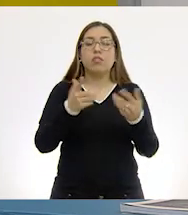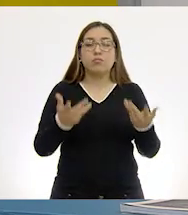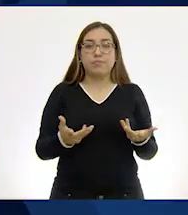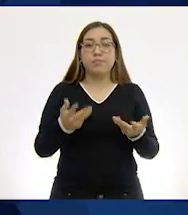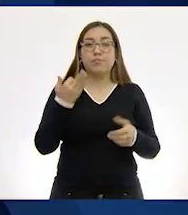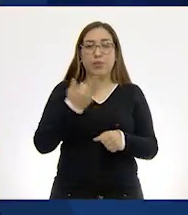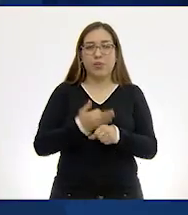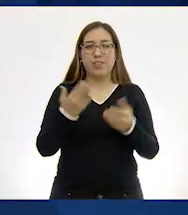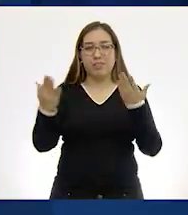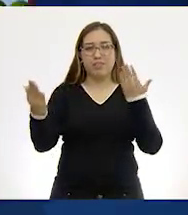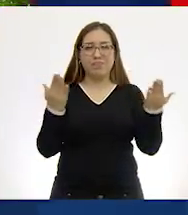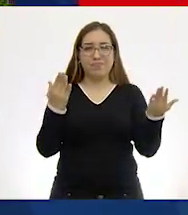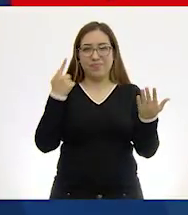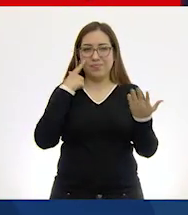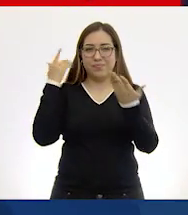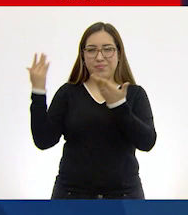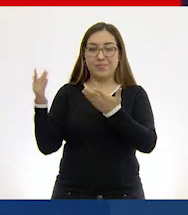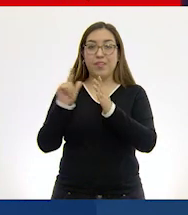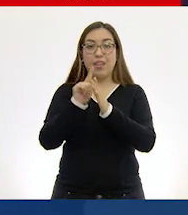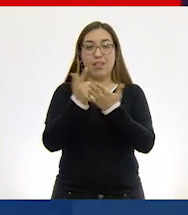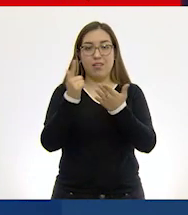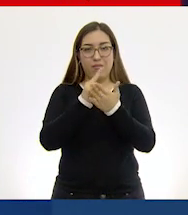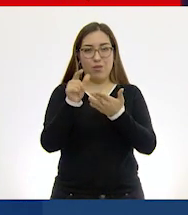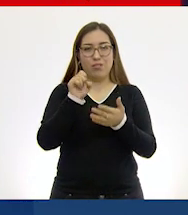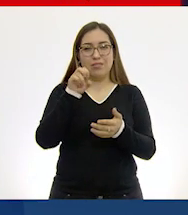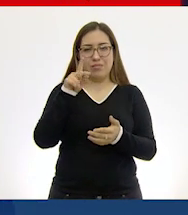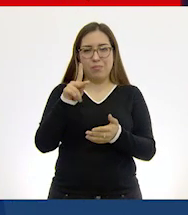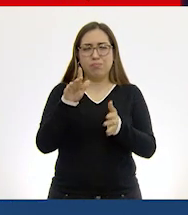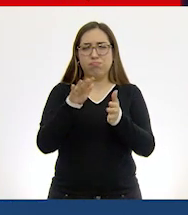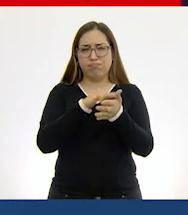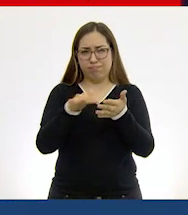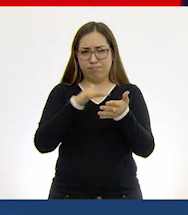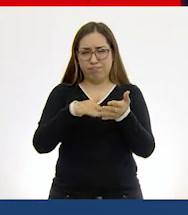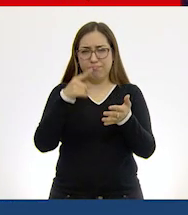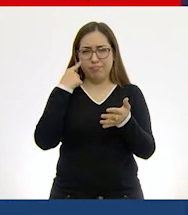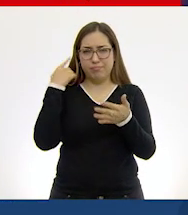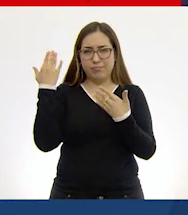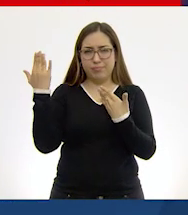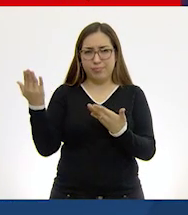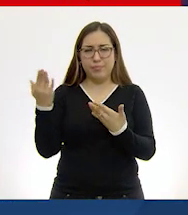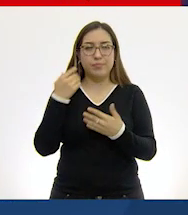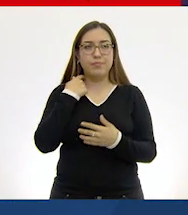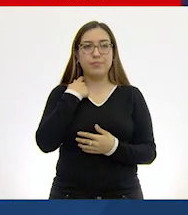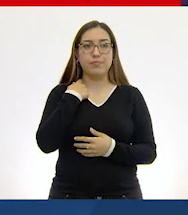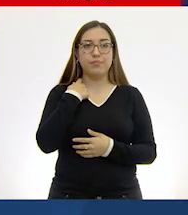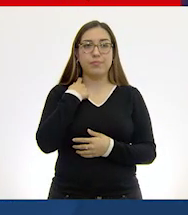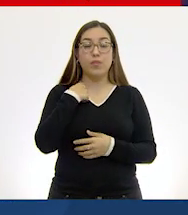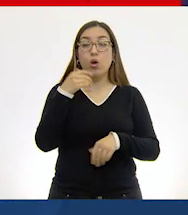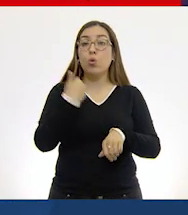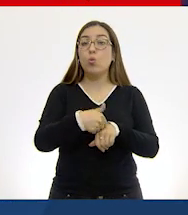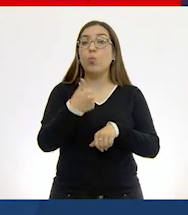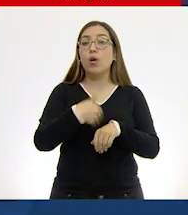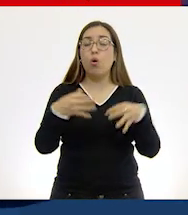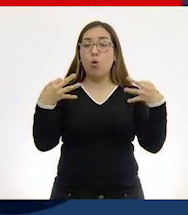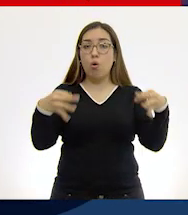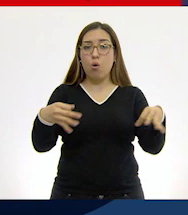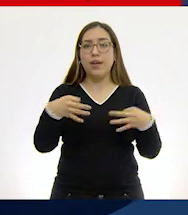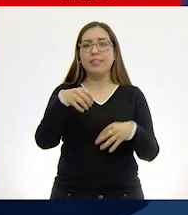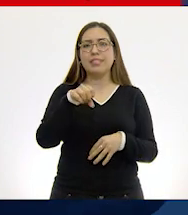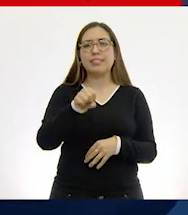dos imágenes que vienen en nuestro libro de texto, así es que ténganlo ahí a la mano, el de Ciencias Naturales, página